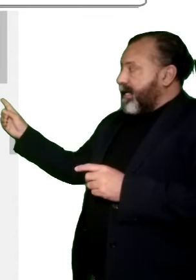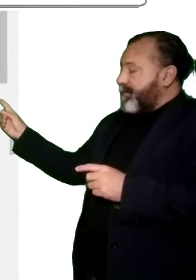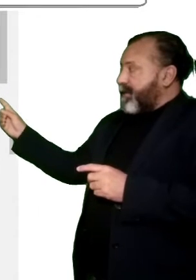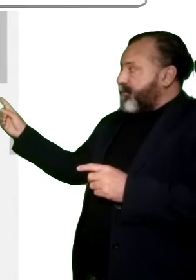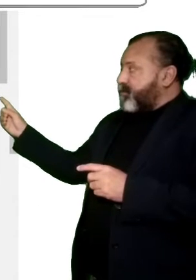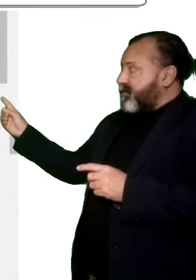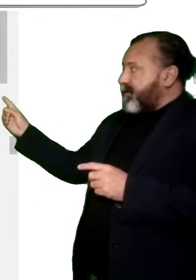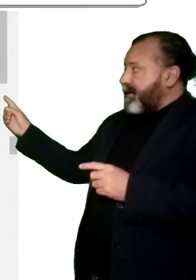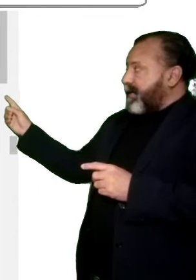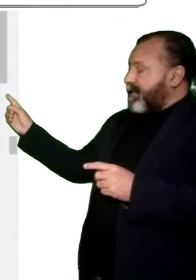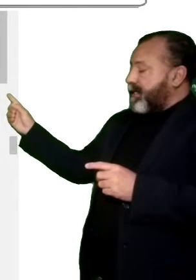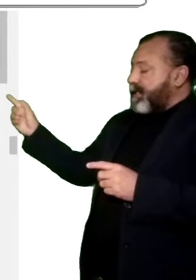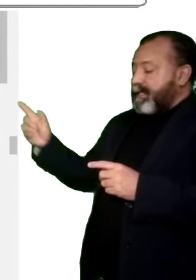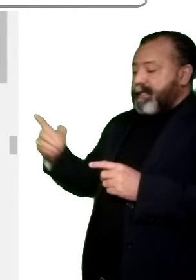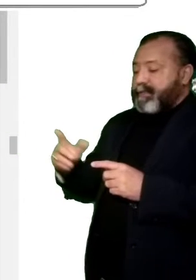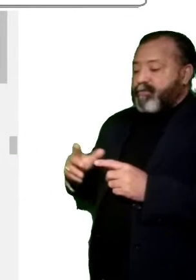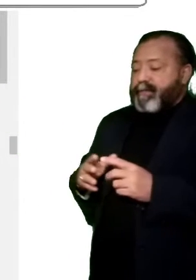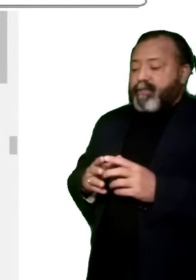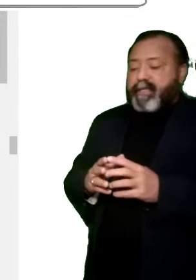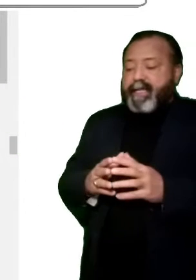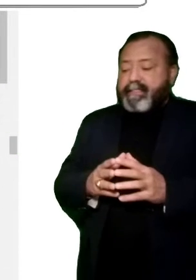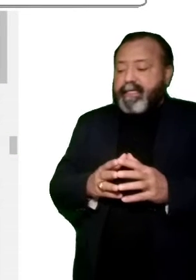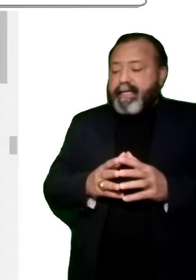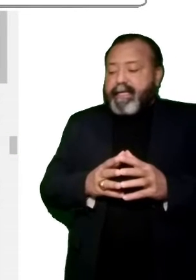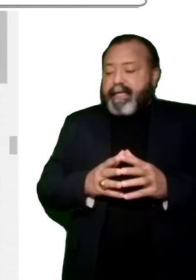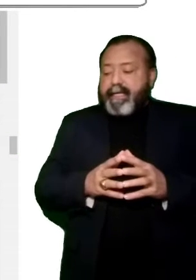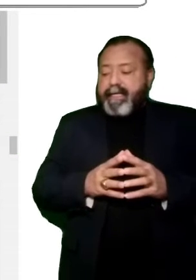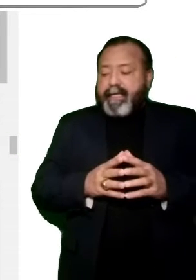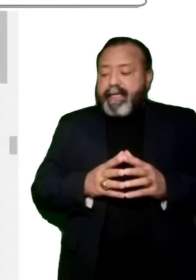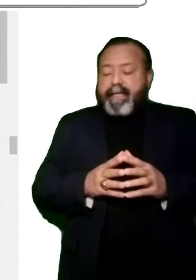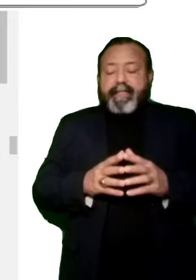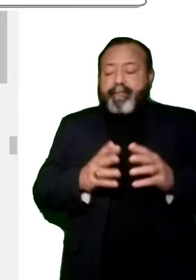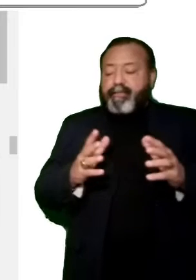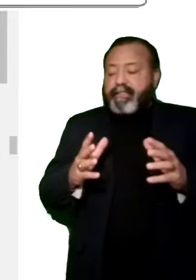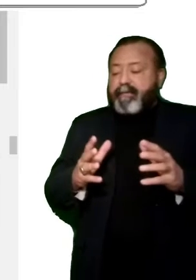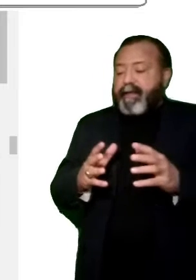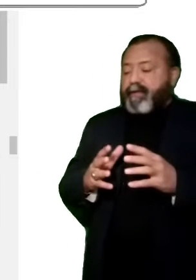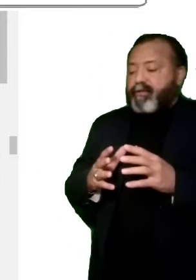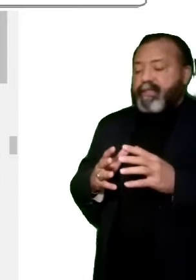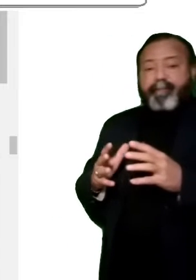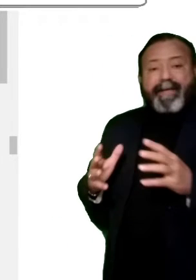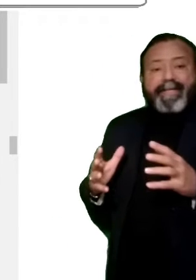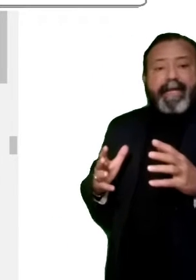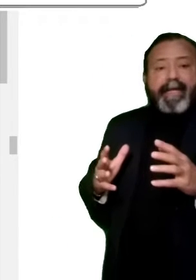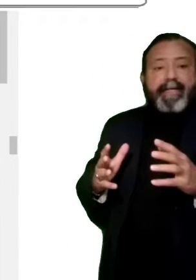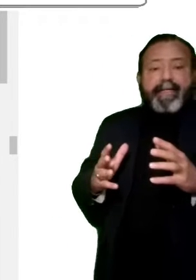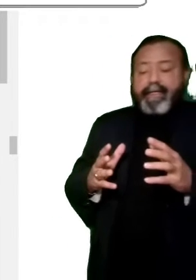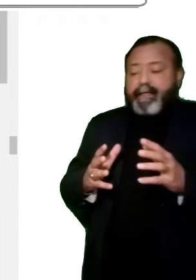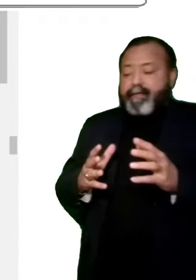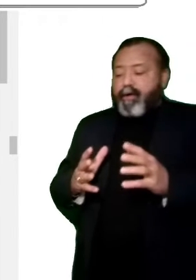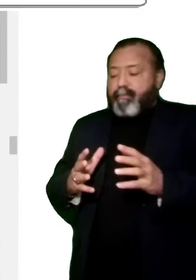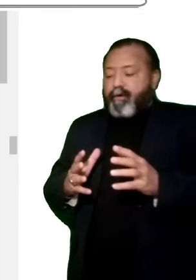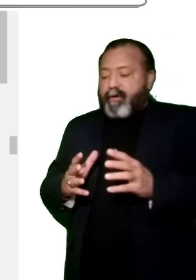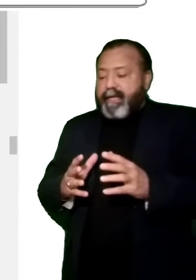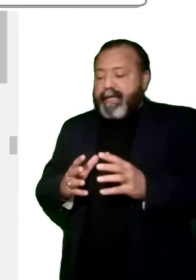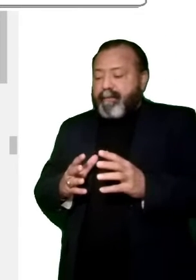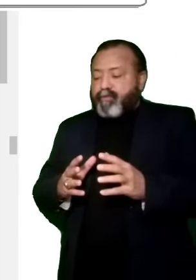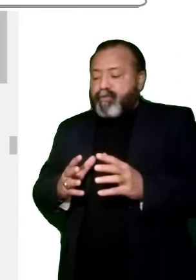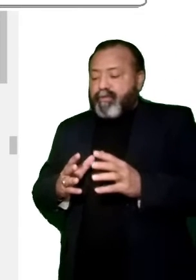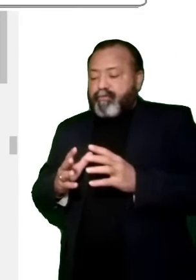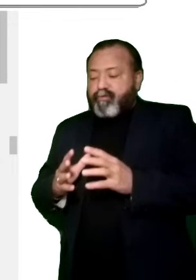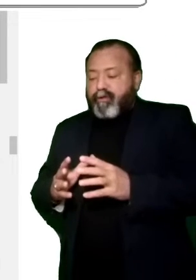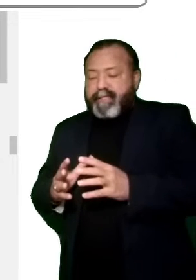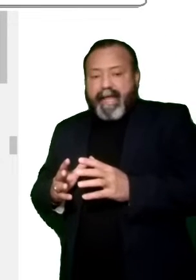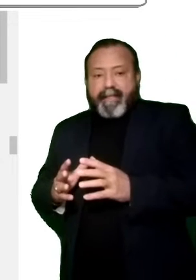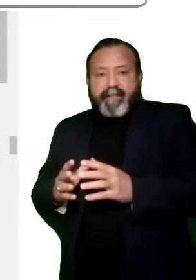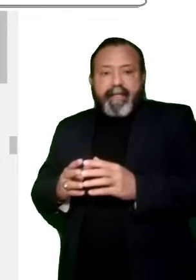En esta diapositiva número 3, la diapositiva nos explica